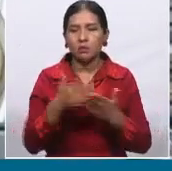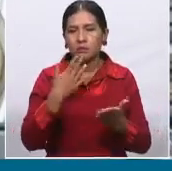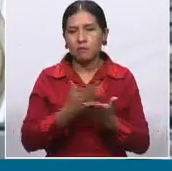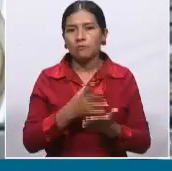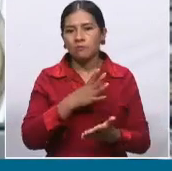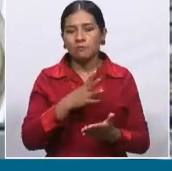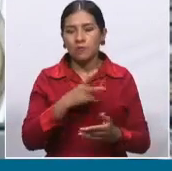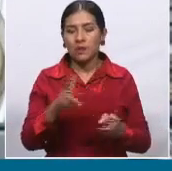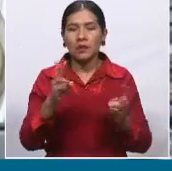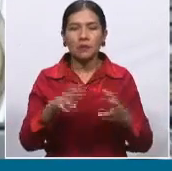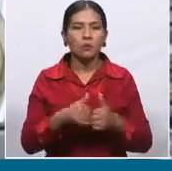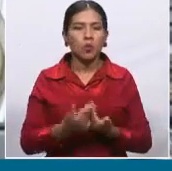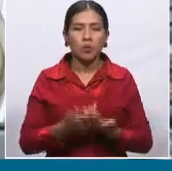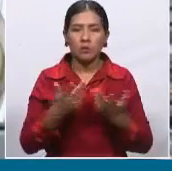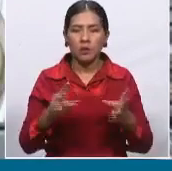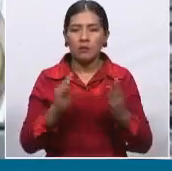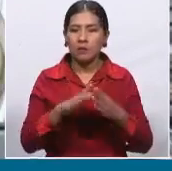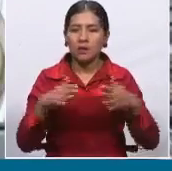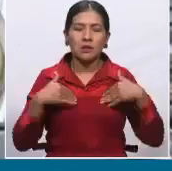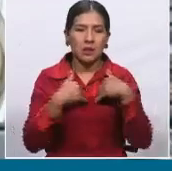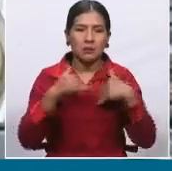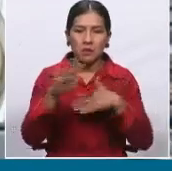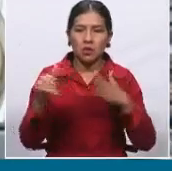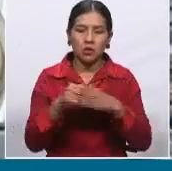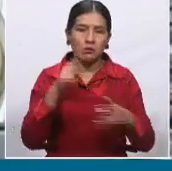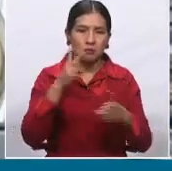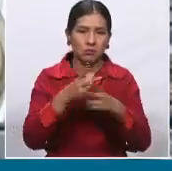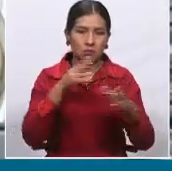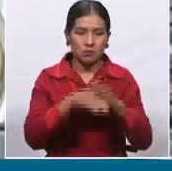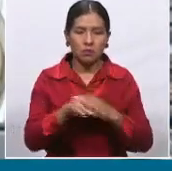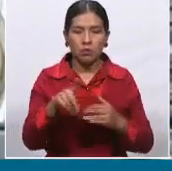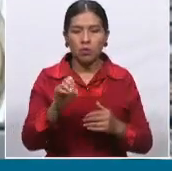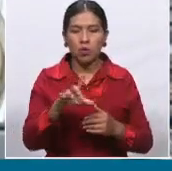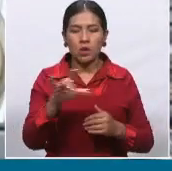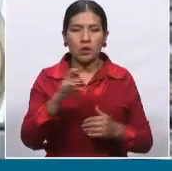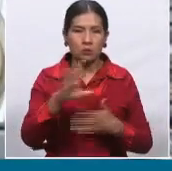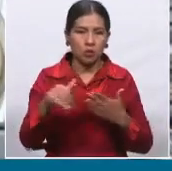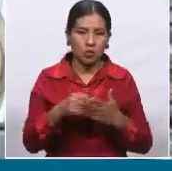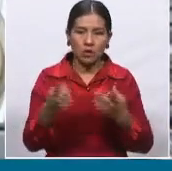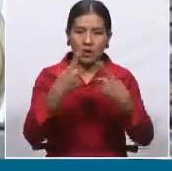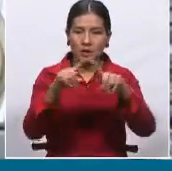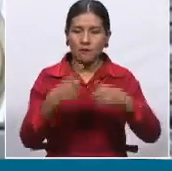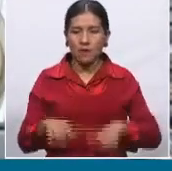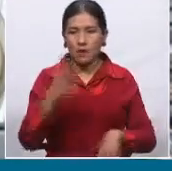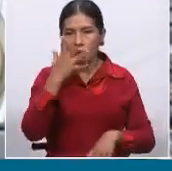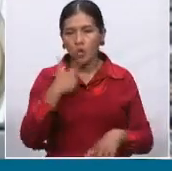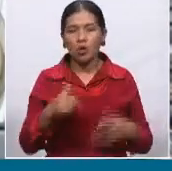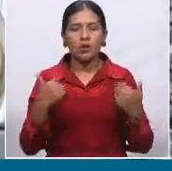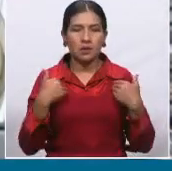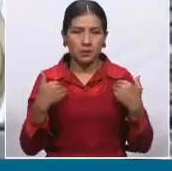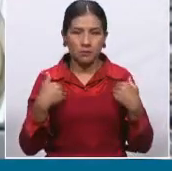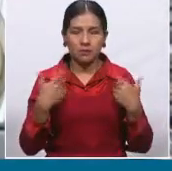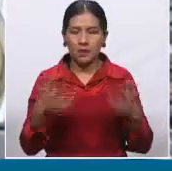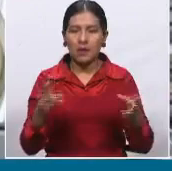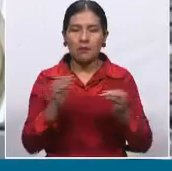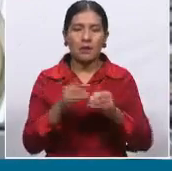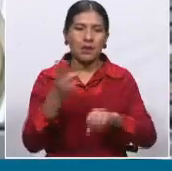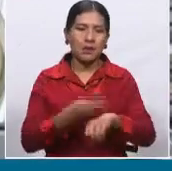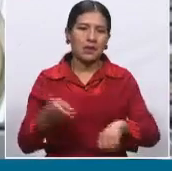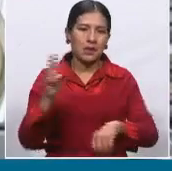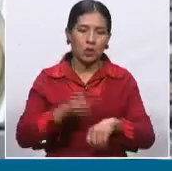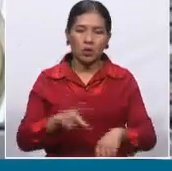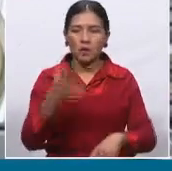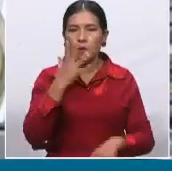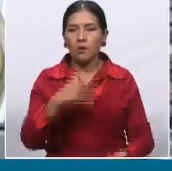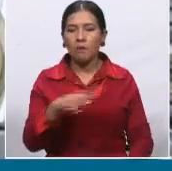fibra, en este caso los camélidos domésticos, policromático, es decir, tiene diferentes colores naturales, blanco,